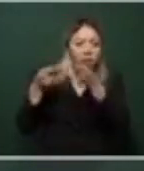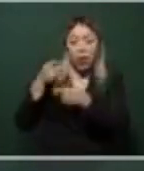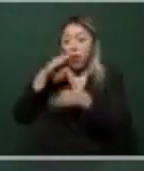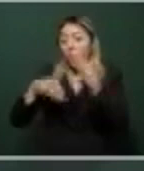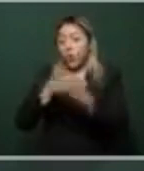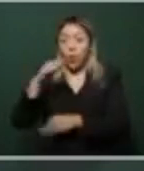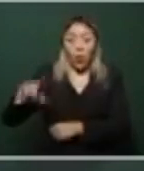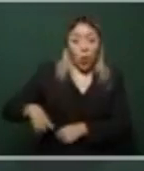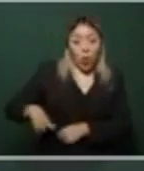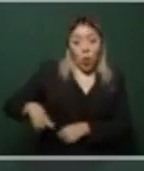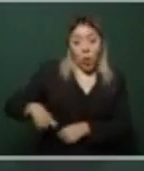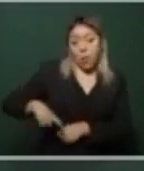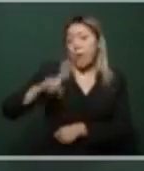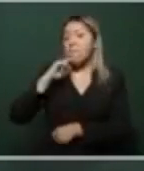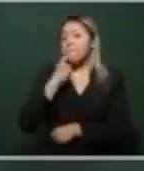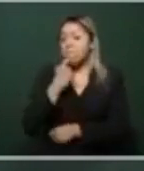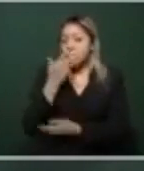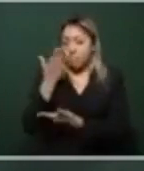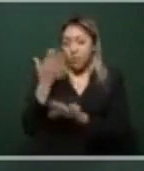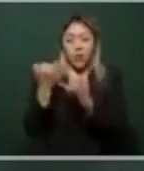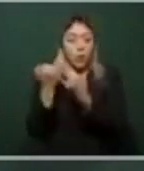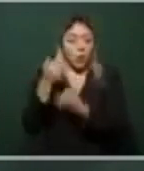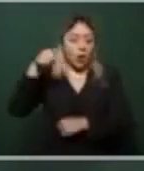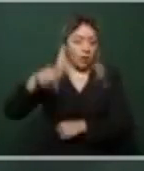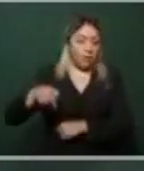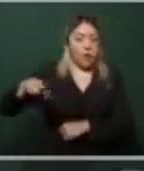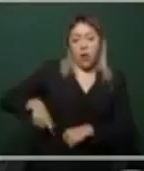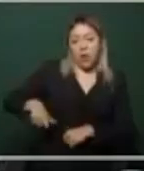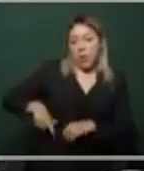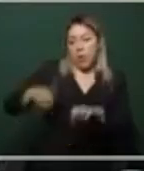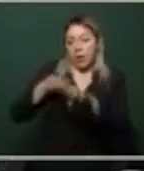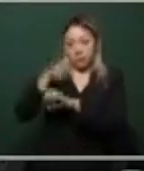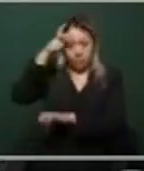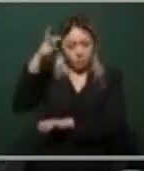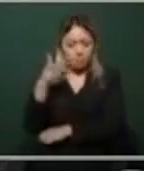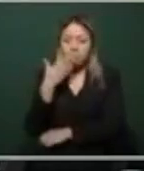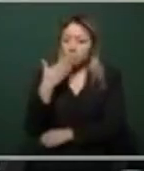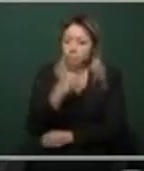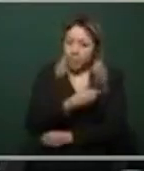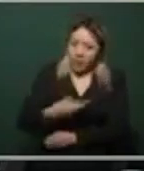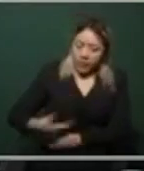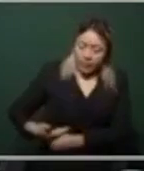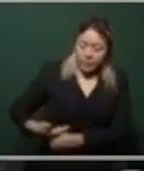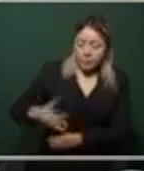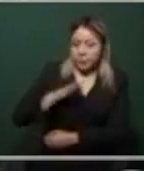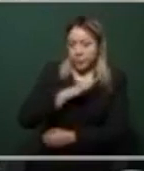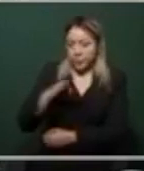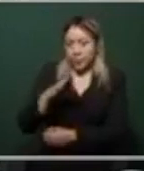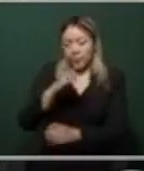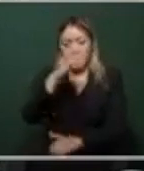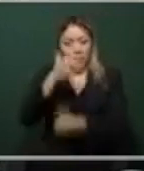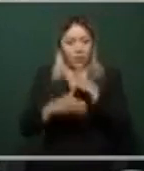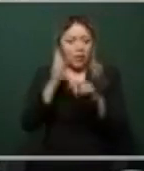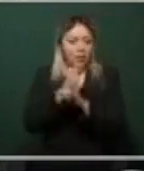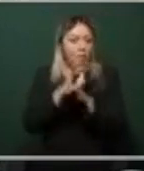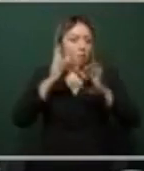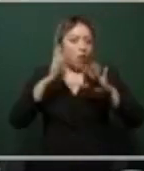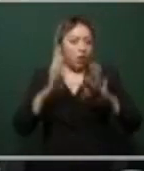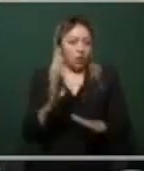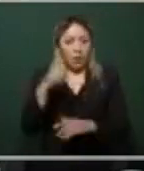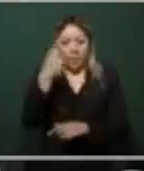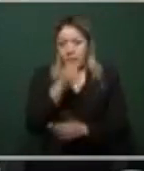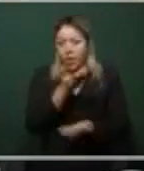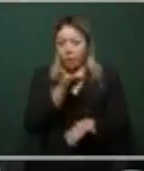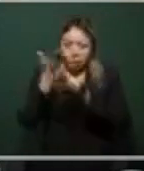del presidente López Obrador con el gobierno de Hidalgo. Y señor presidente, si usted me lo permite, dejaría hasta aquí la información para darle paso